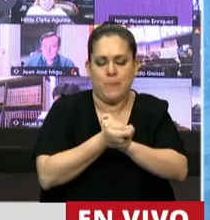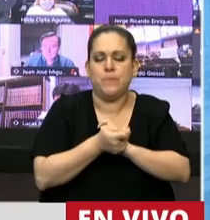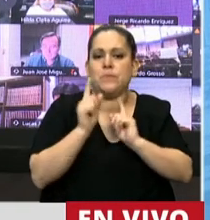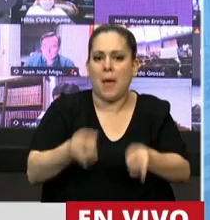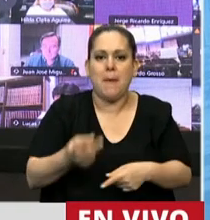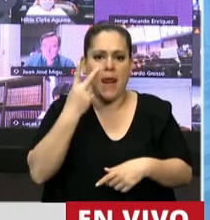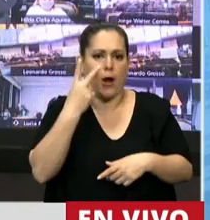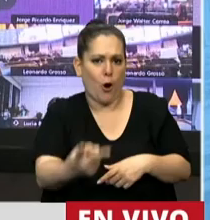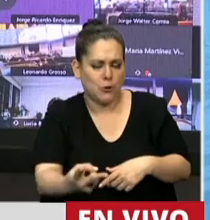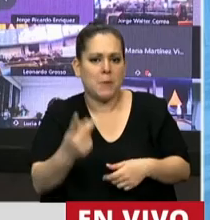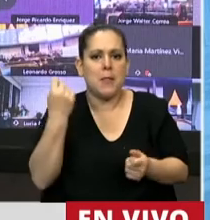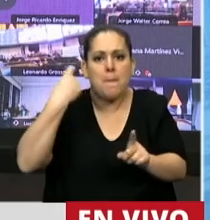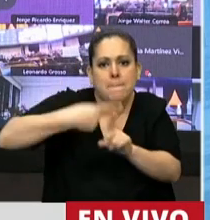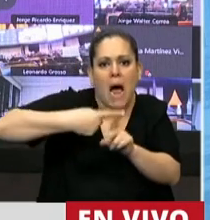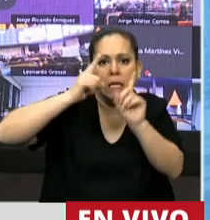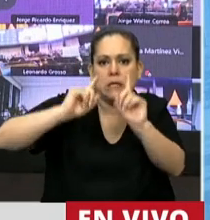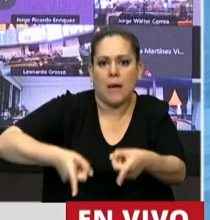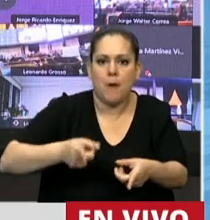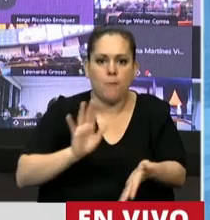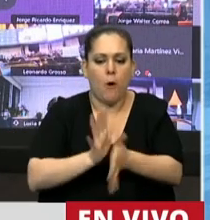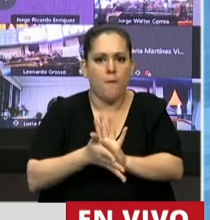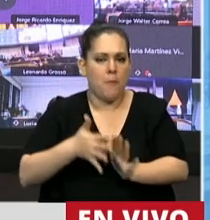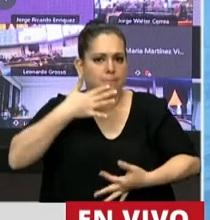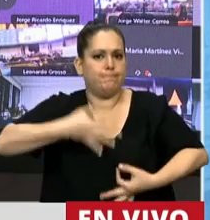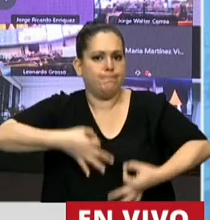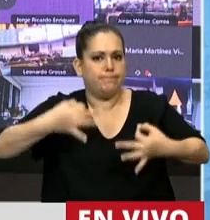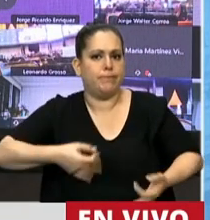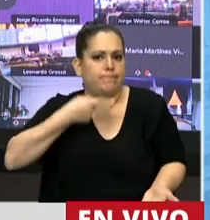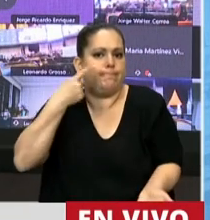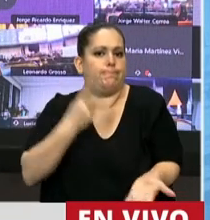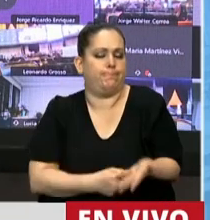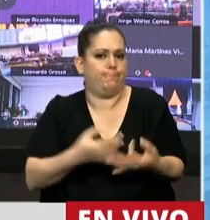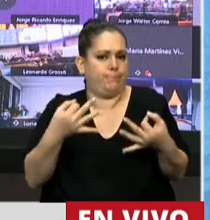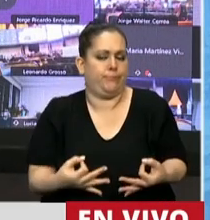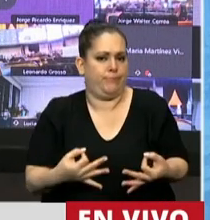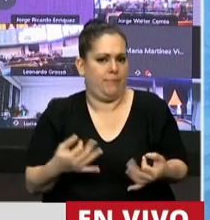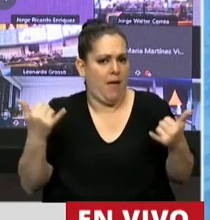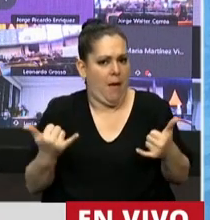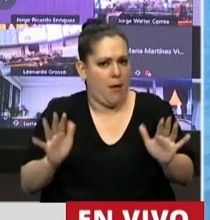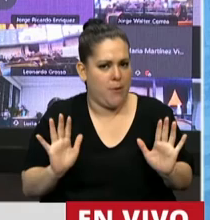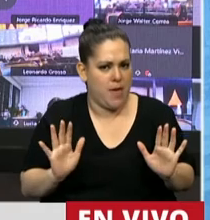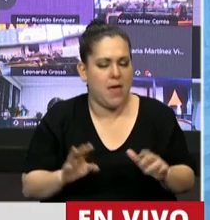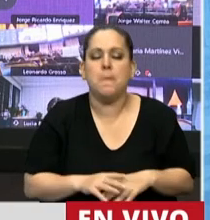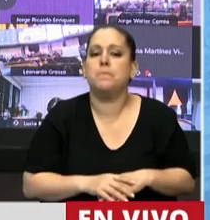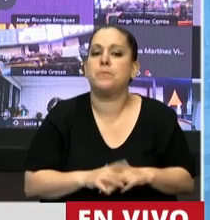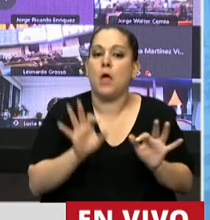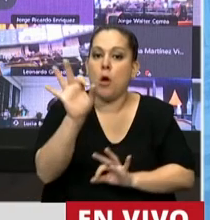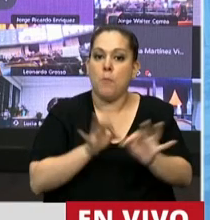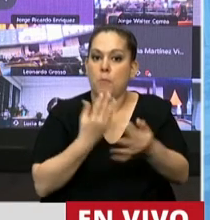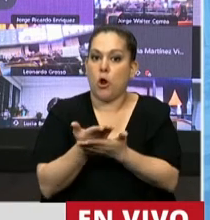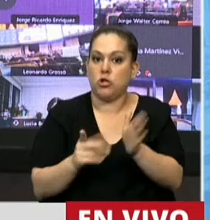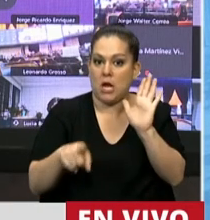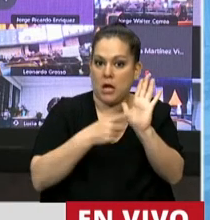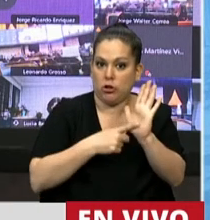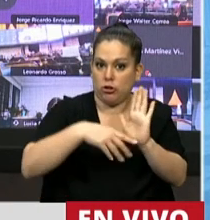había una declaración de principios en el de diputados al igual que en este proyecto nacional